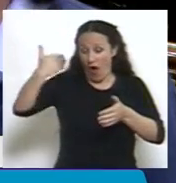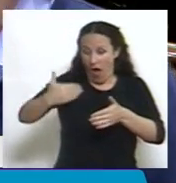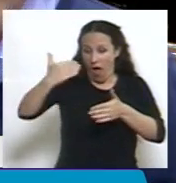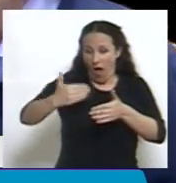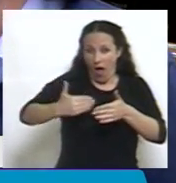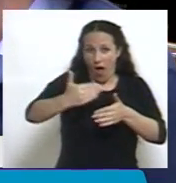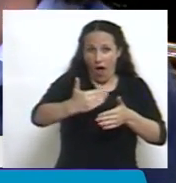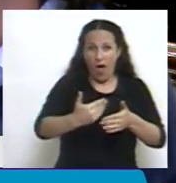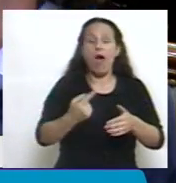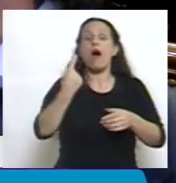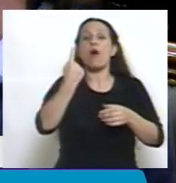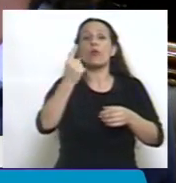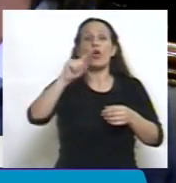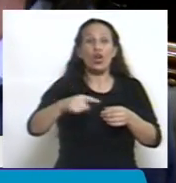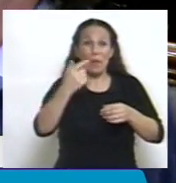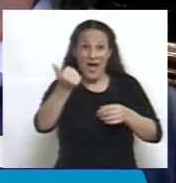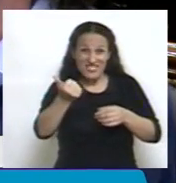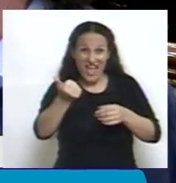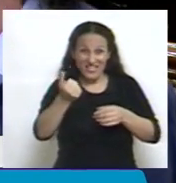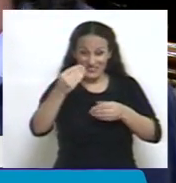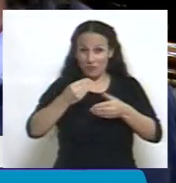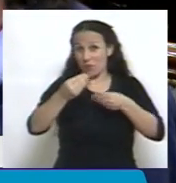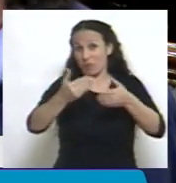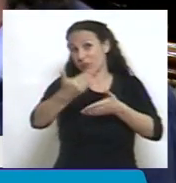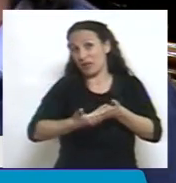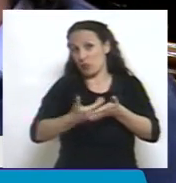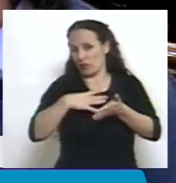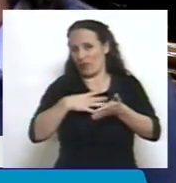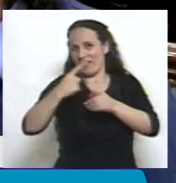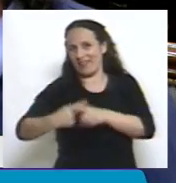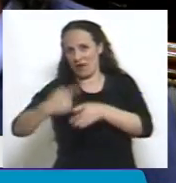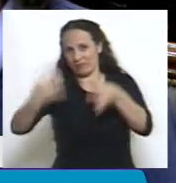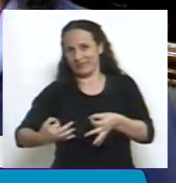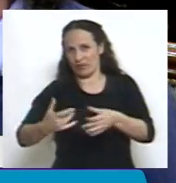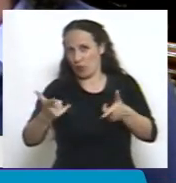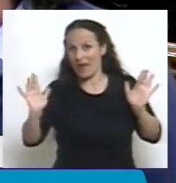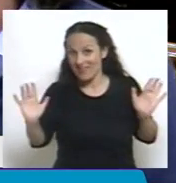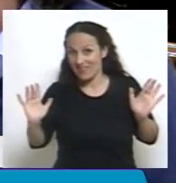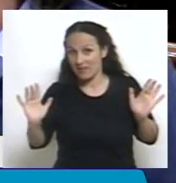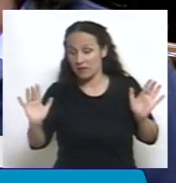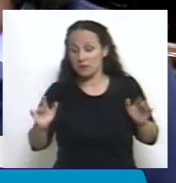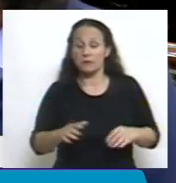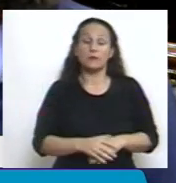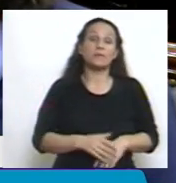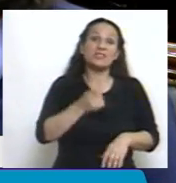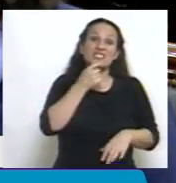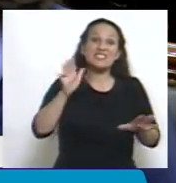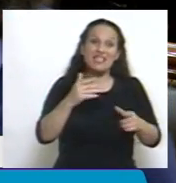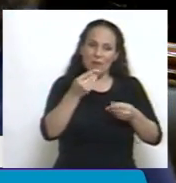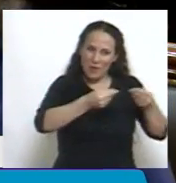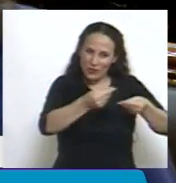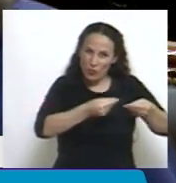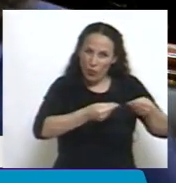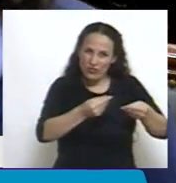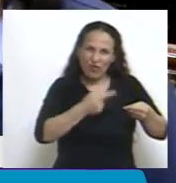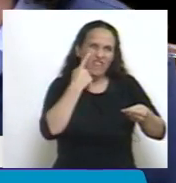años hubo 1,6 presupuestos que pasó por afuera del presupuesto. Si en lugar de medirlo sobre el presupuesto entero lo medimos